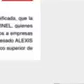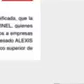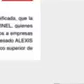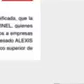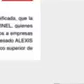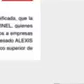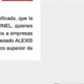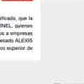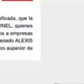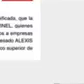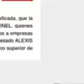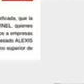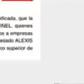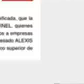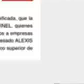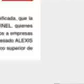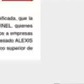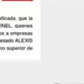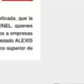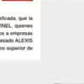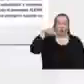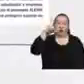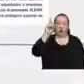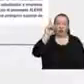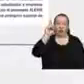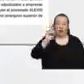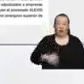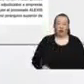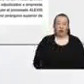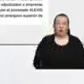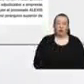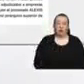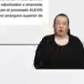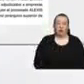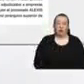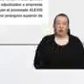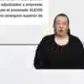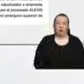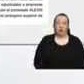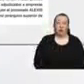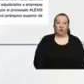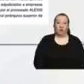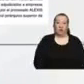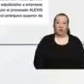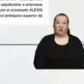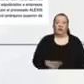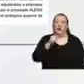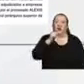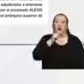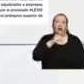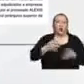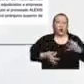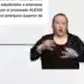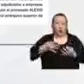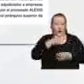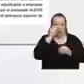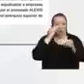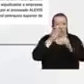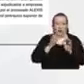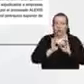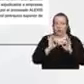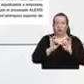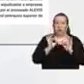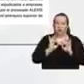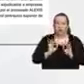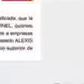de parece ya como pere de creer esto lo que hemos tenido que enfrentar que jueces objetivos son como la más grande por